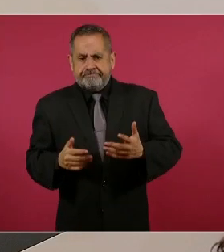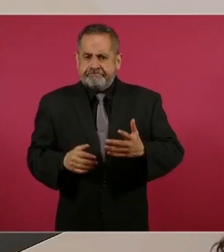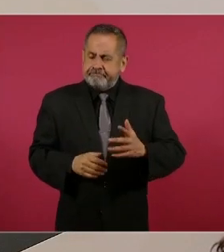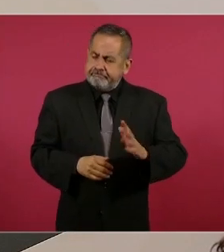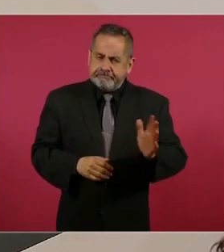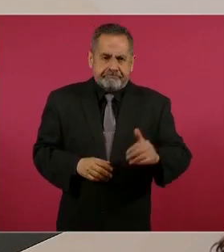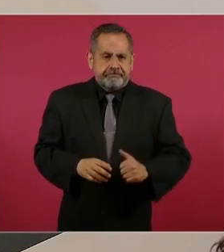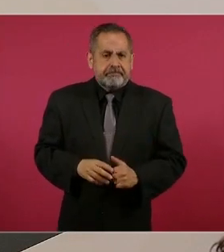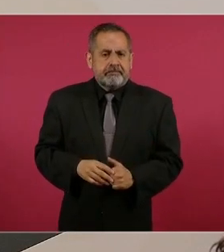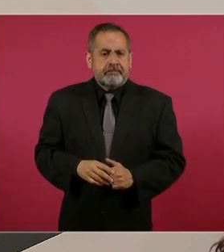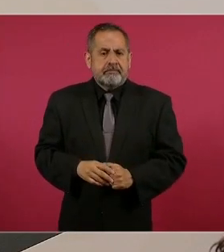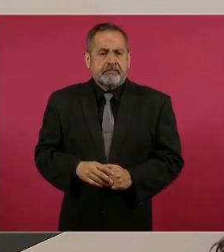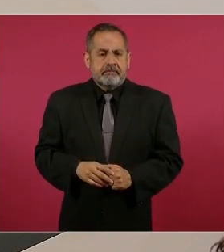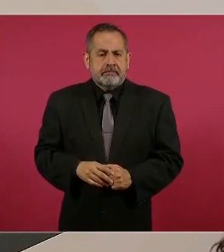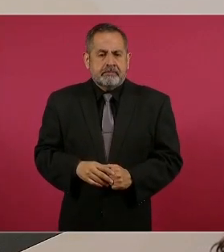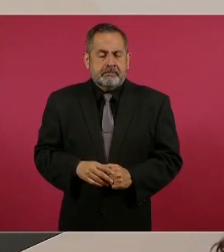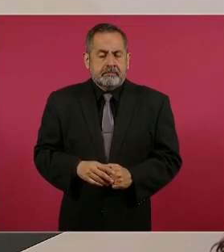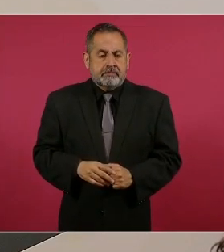se